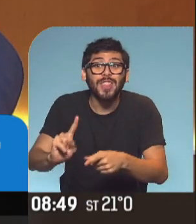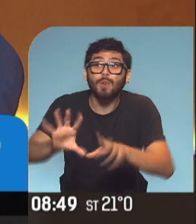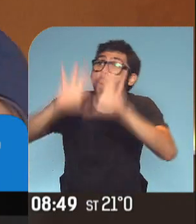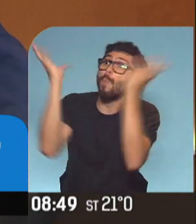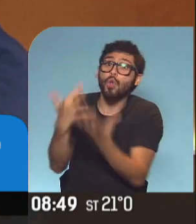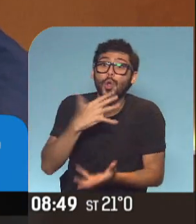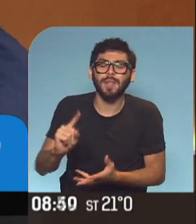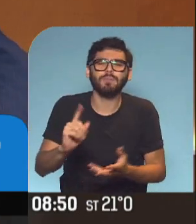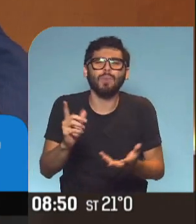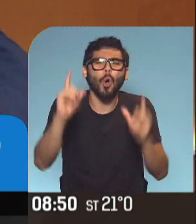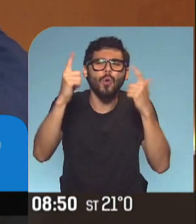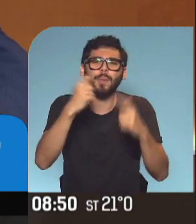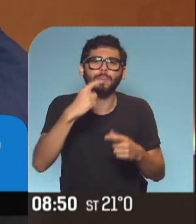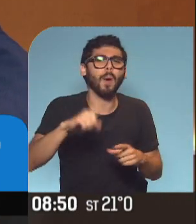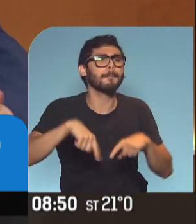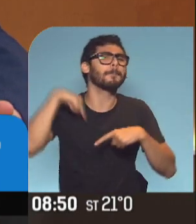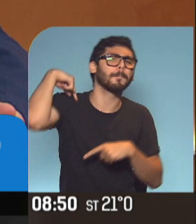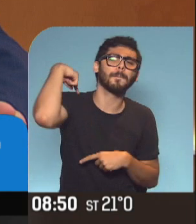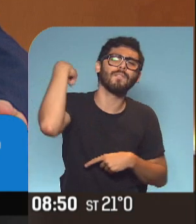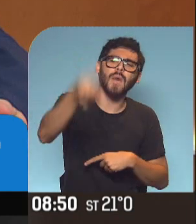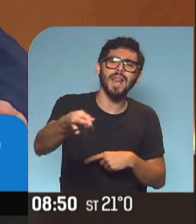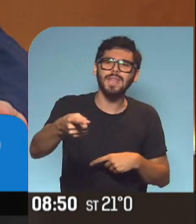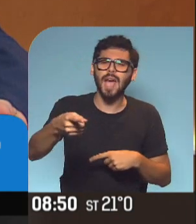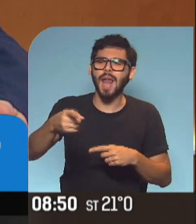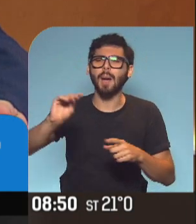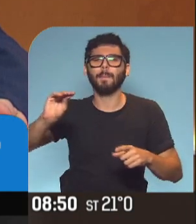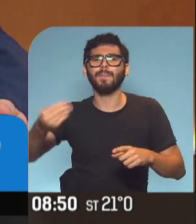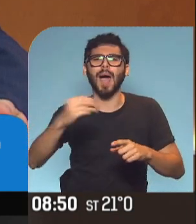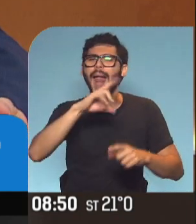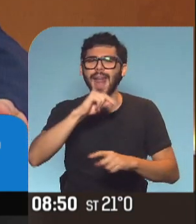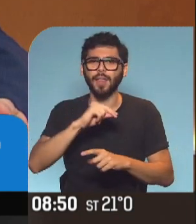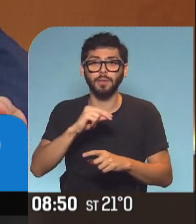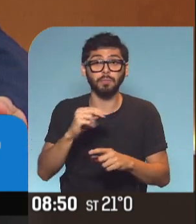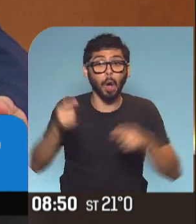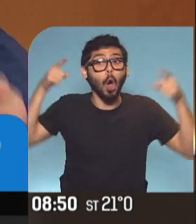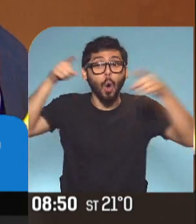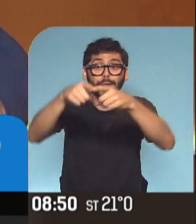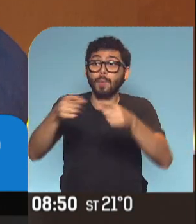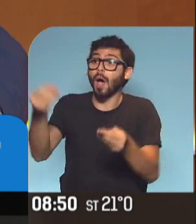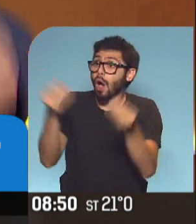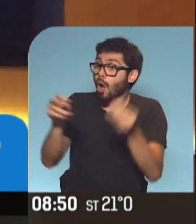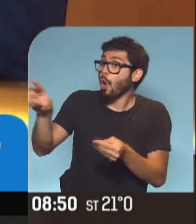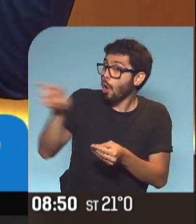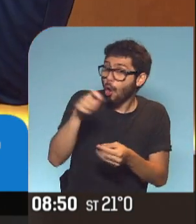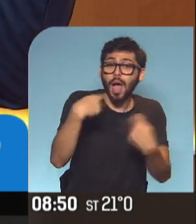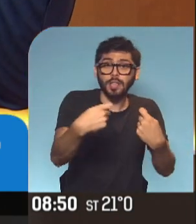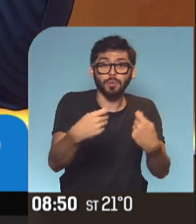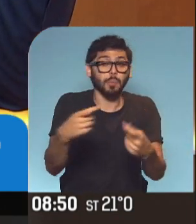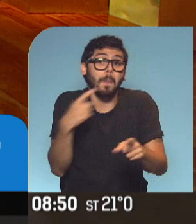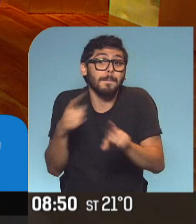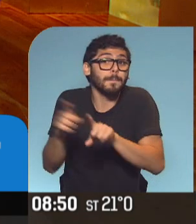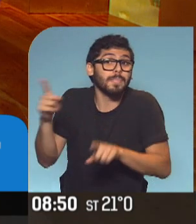no existe que vos digas que mañana 'déficit cero' después ir hacia el déficit hacia el equilibrio fiscal pero no puedes diciendo mira lo de la